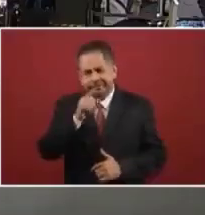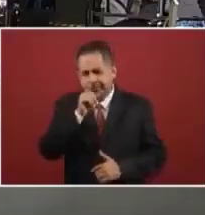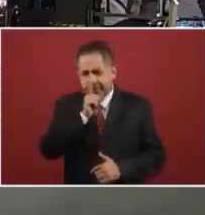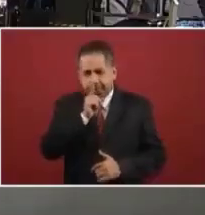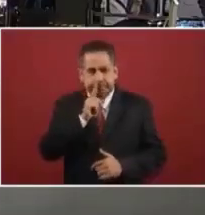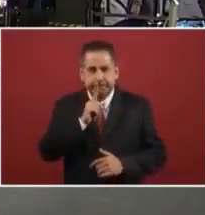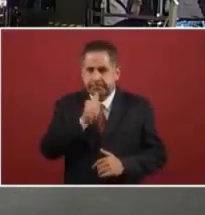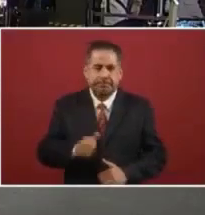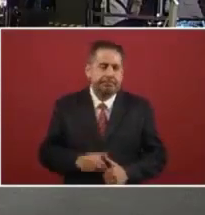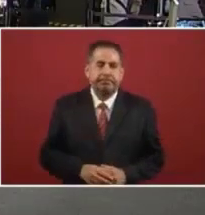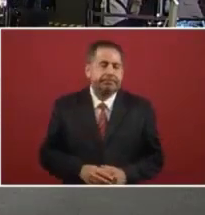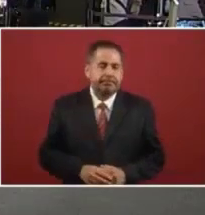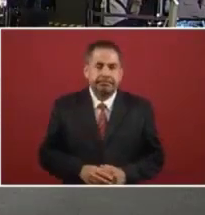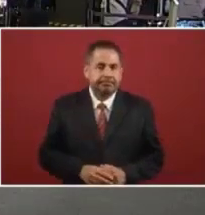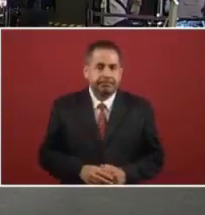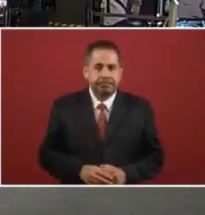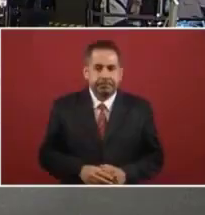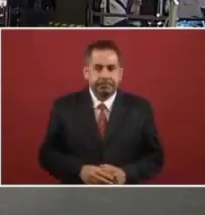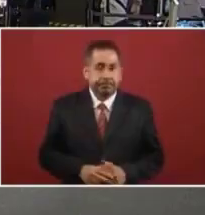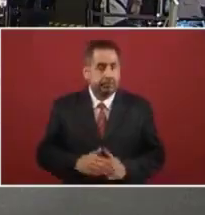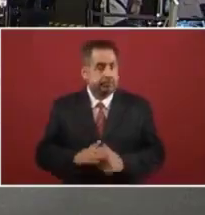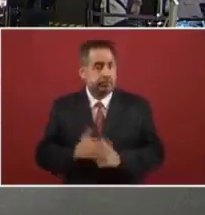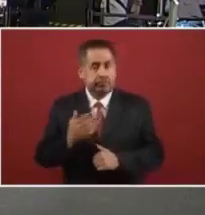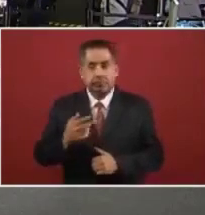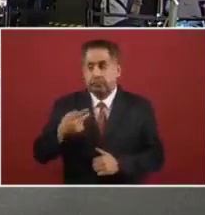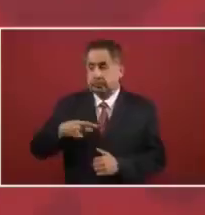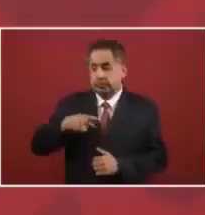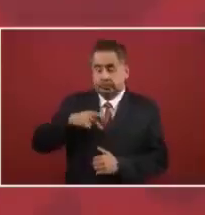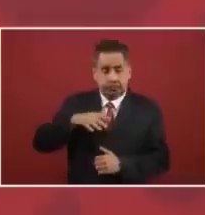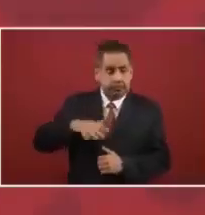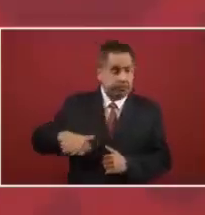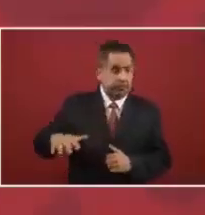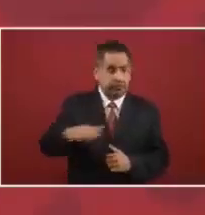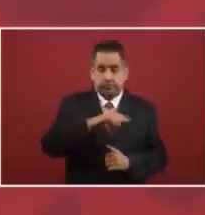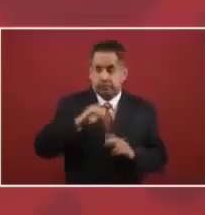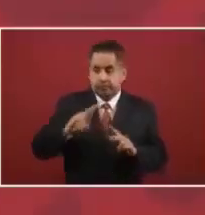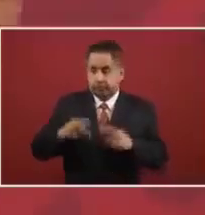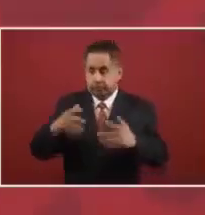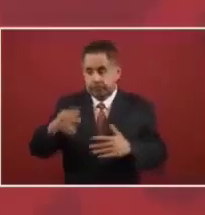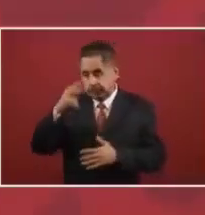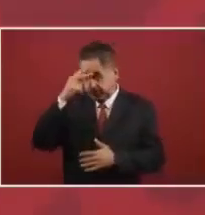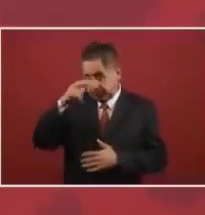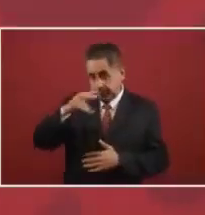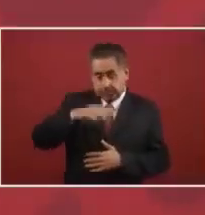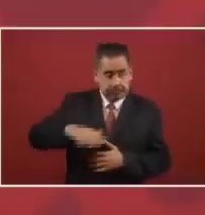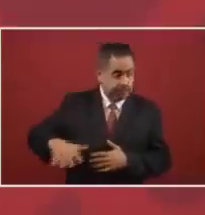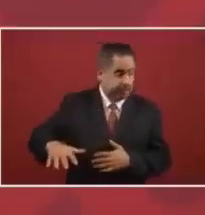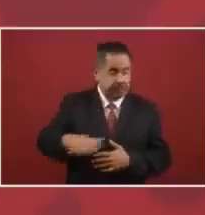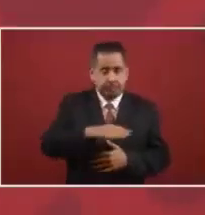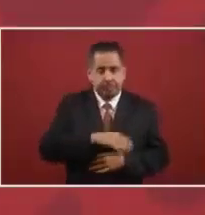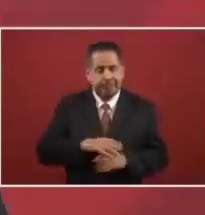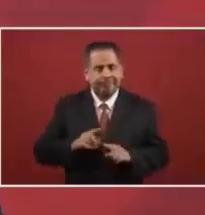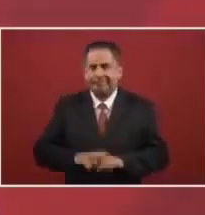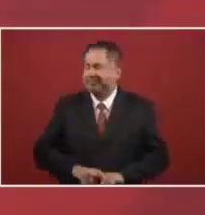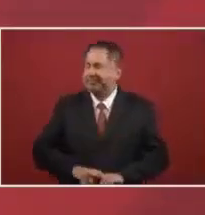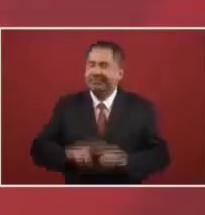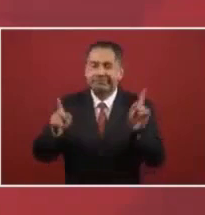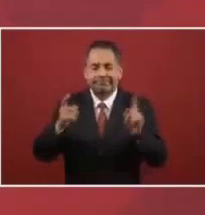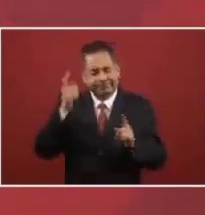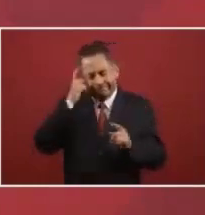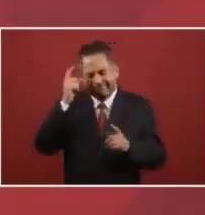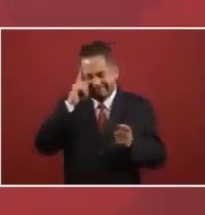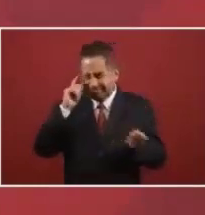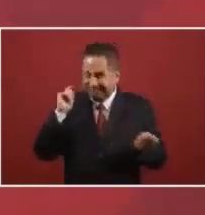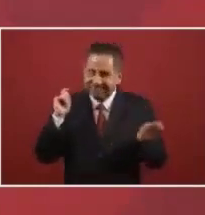por qué el pueblo de méxico ya es otro y un cambio de